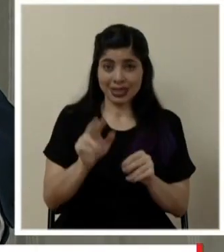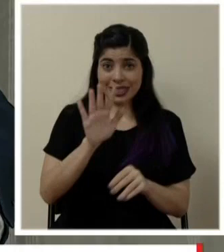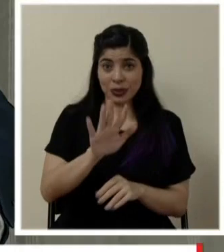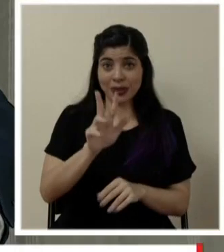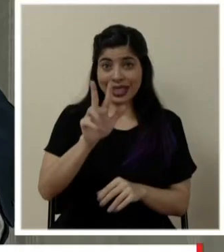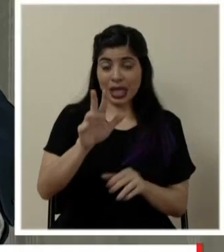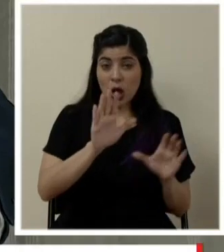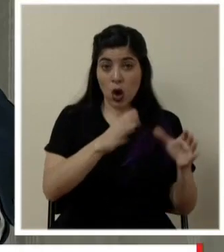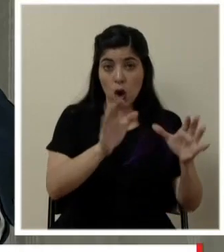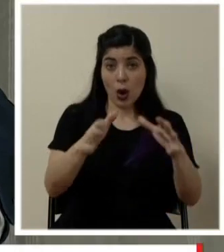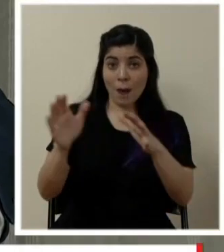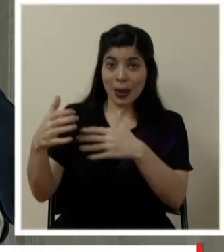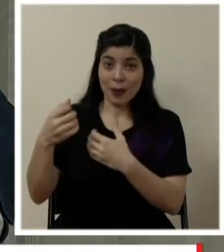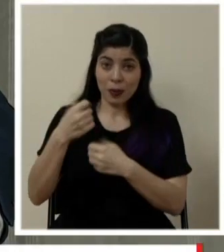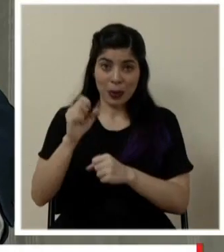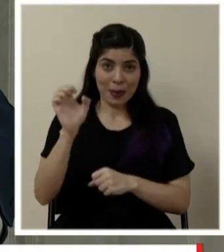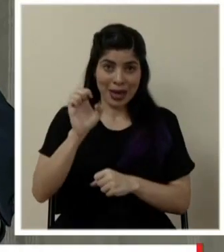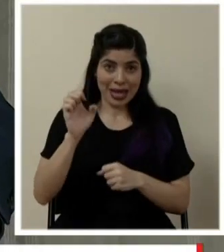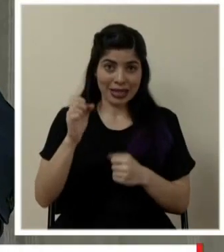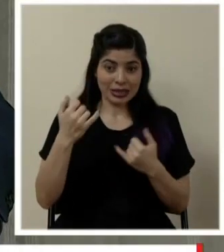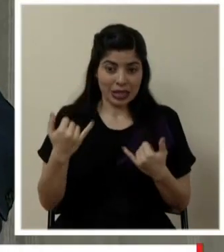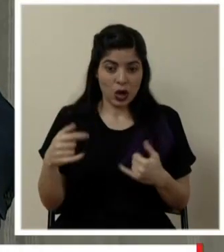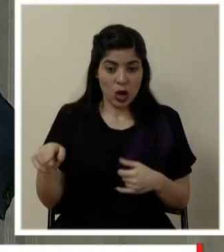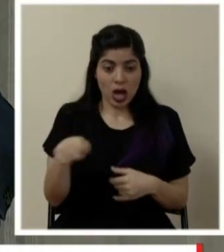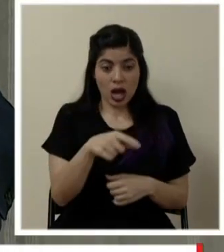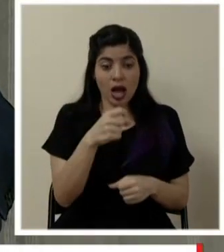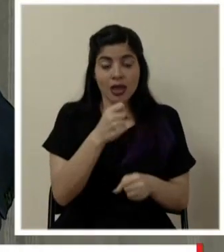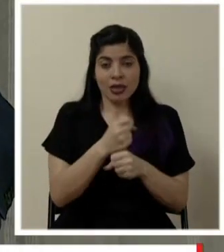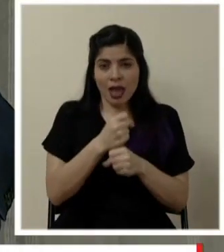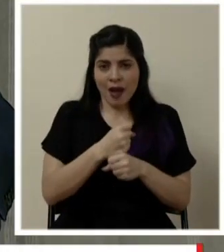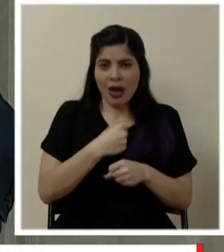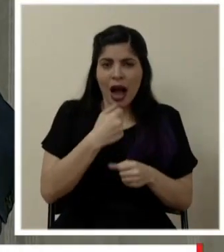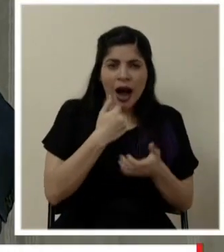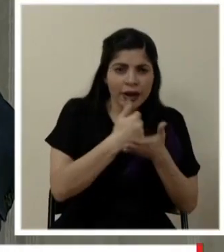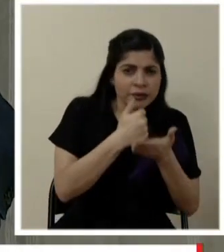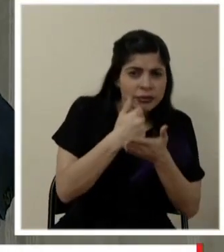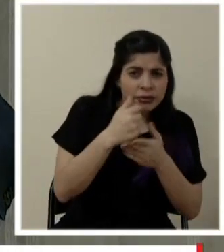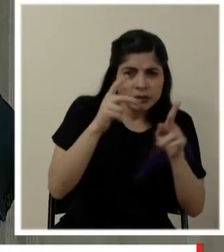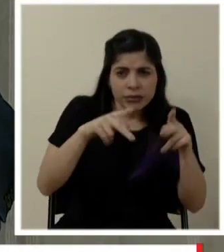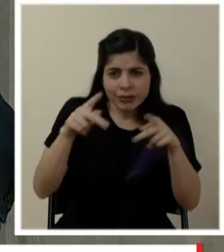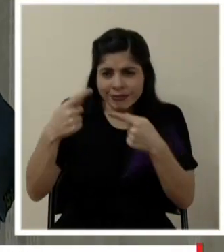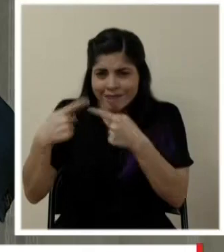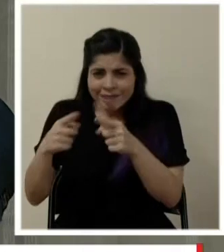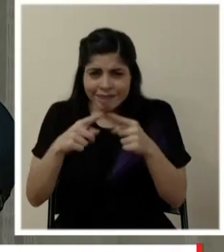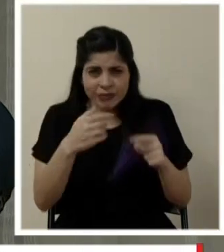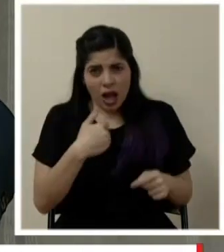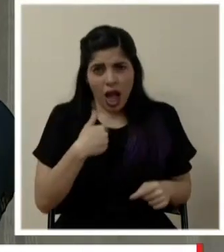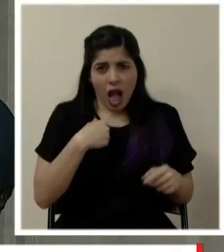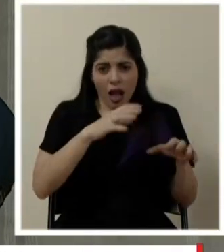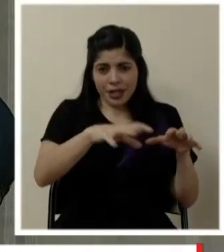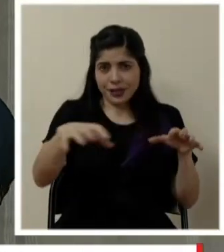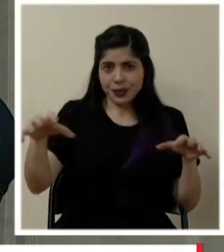comités municipales de emergencia que operan bajo los diferentes operativos de asistencia humanitaria que estamos trabajando,